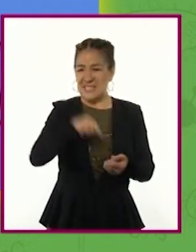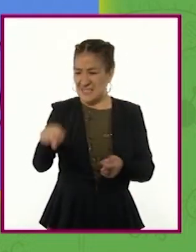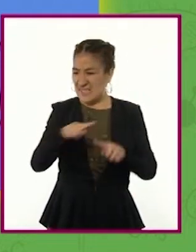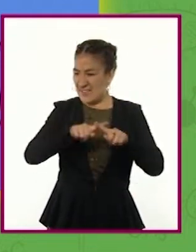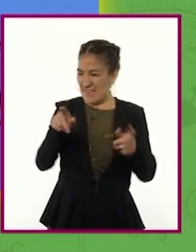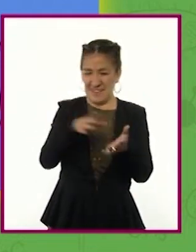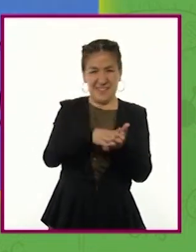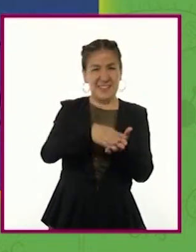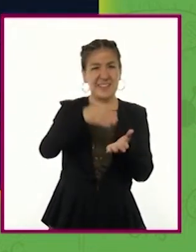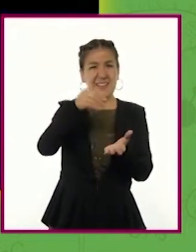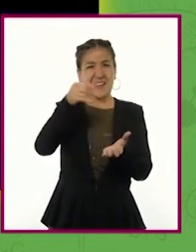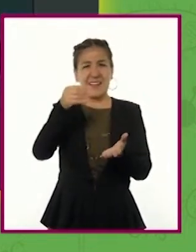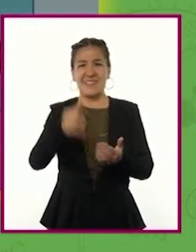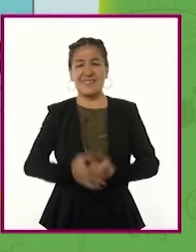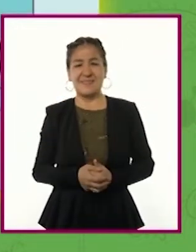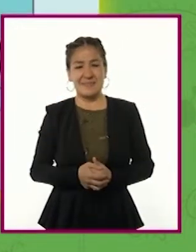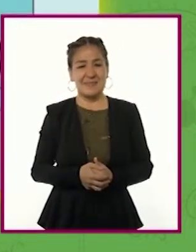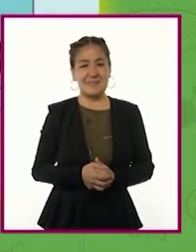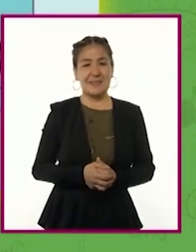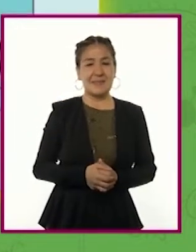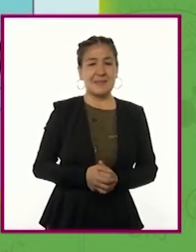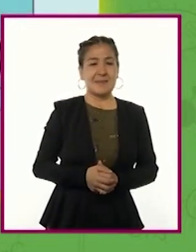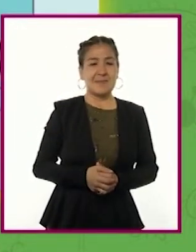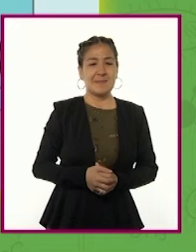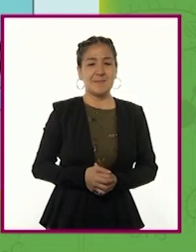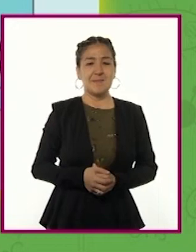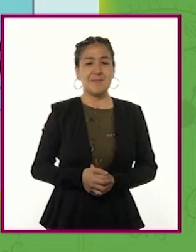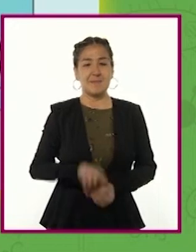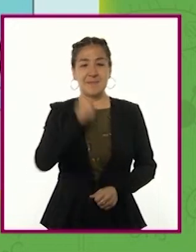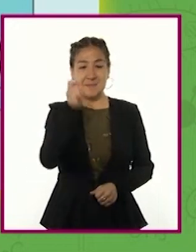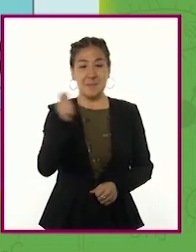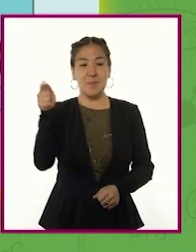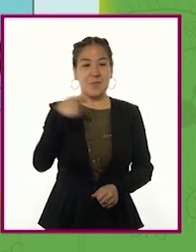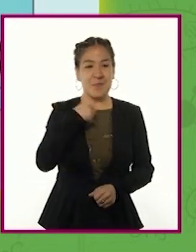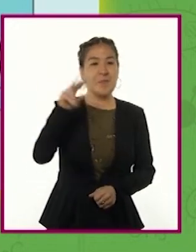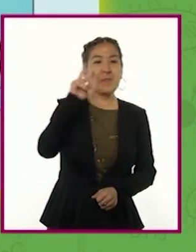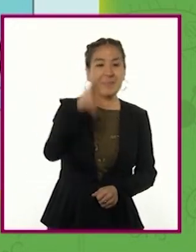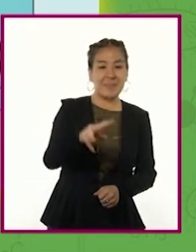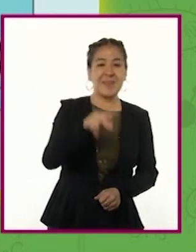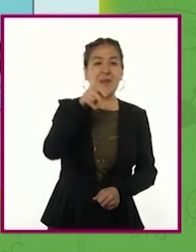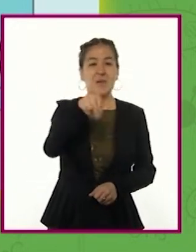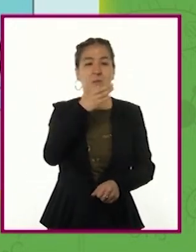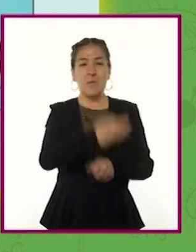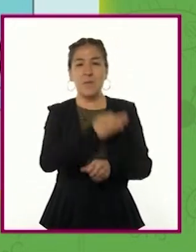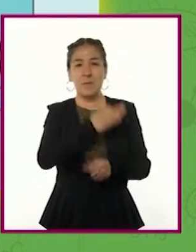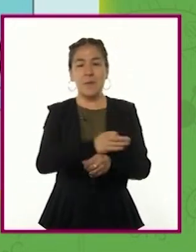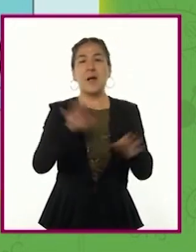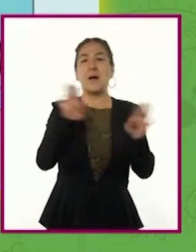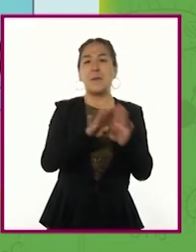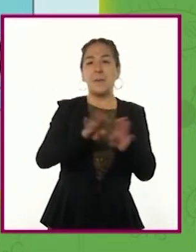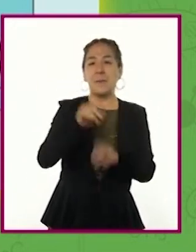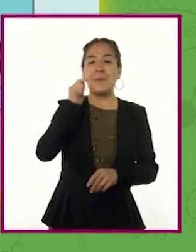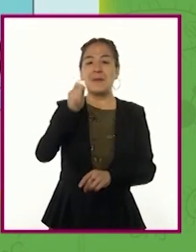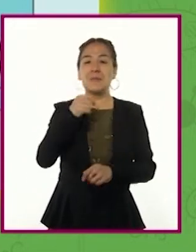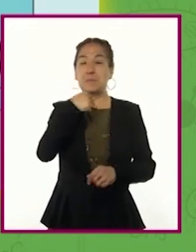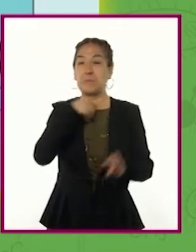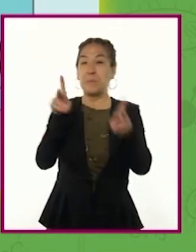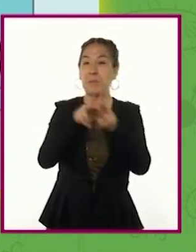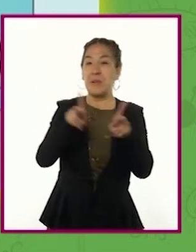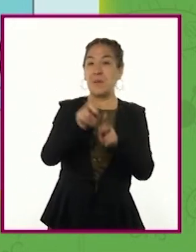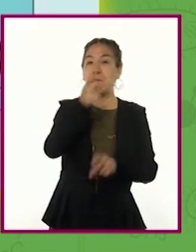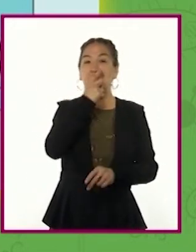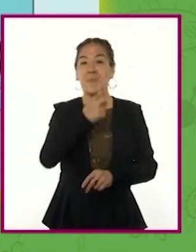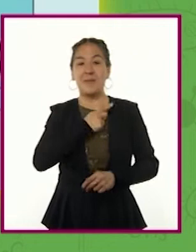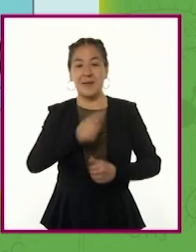diferente y más viscosa. Por miedo a lo que me estaba sucediendo, me acerqué a mi primo. Cuando le